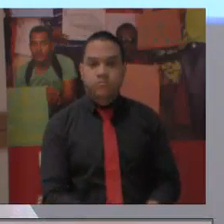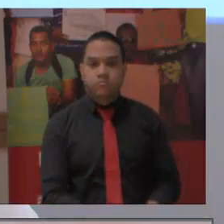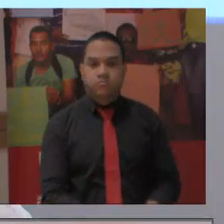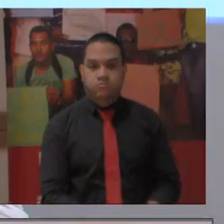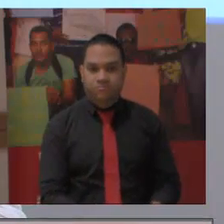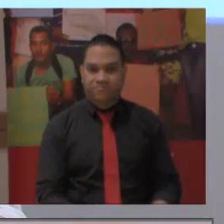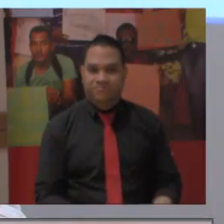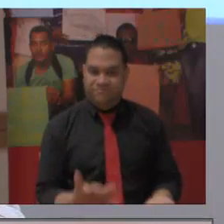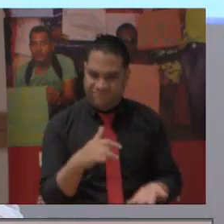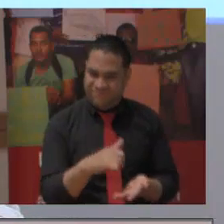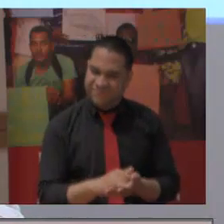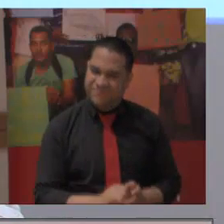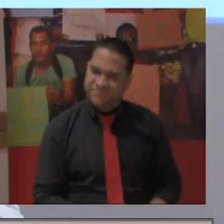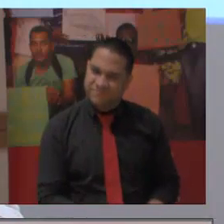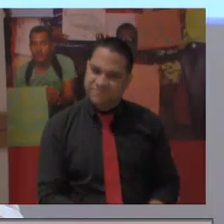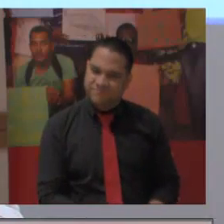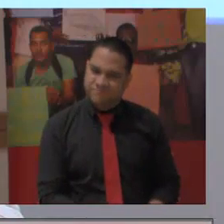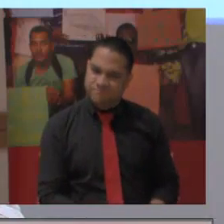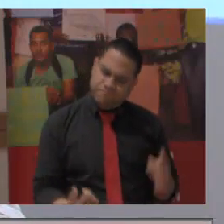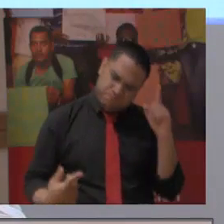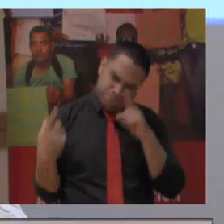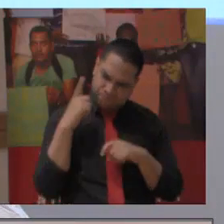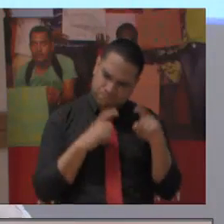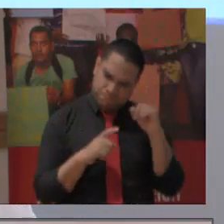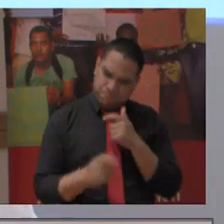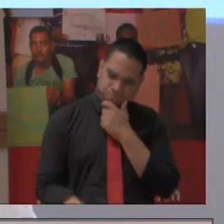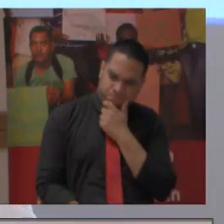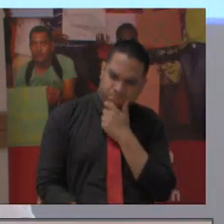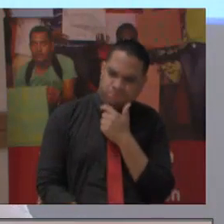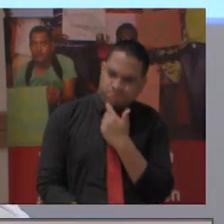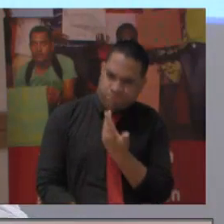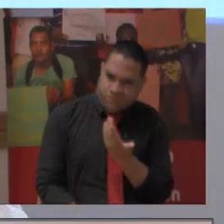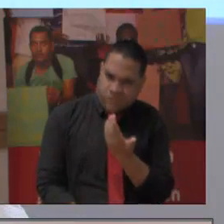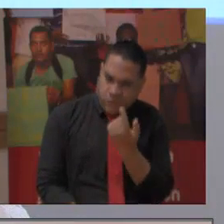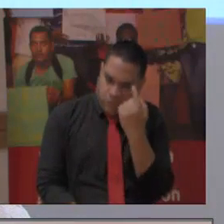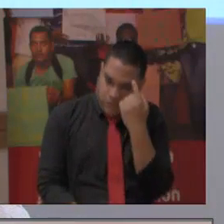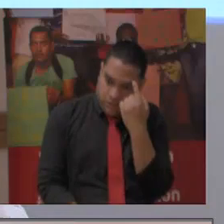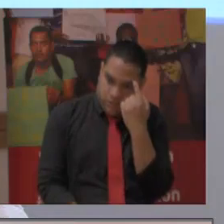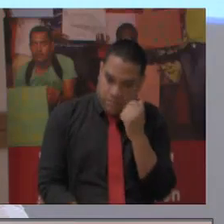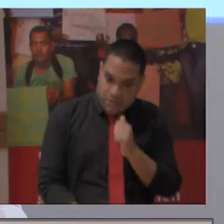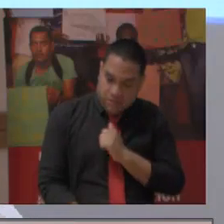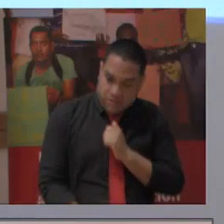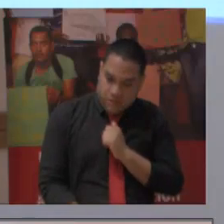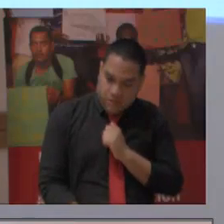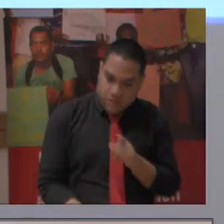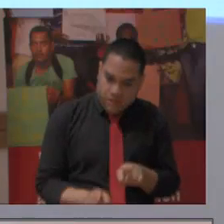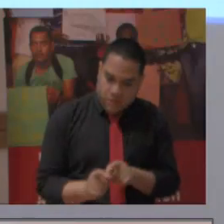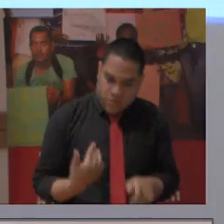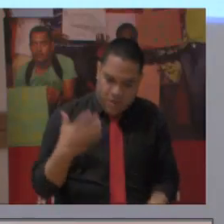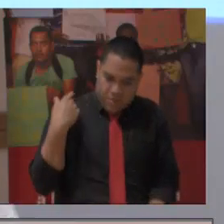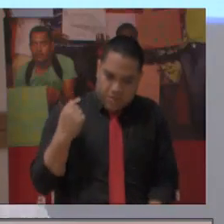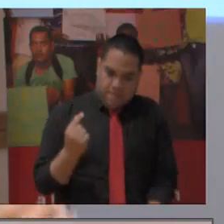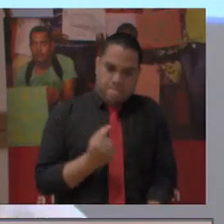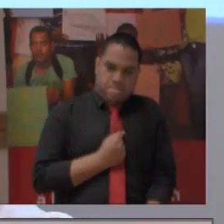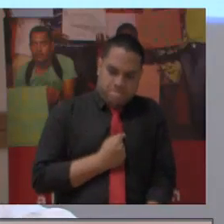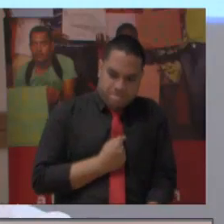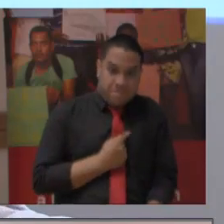Pero en el momento de la verdad, para mí en lo personal fue traumático,